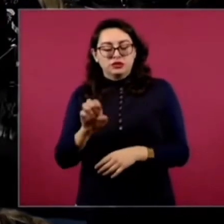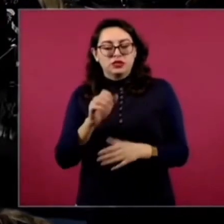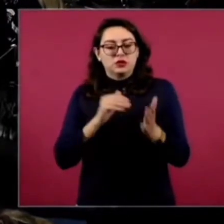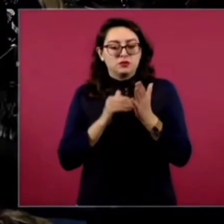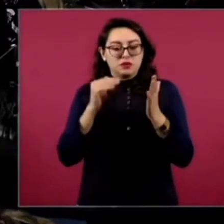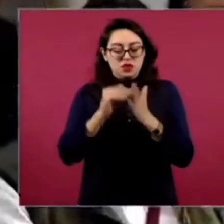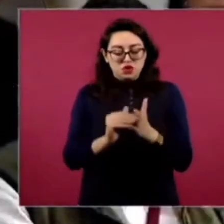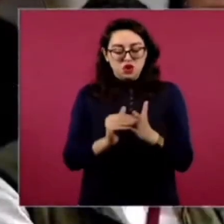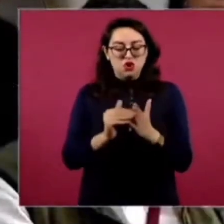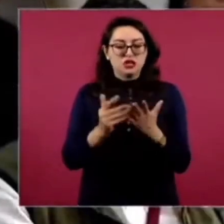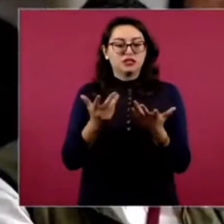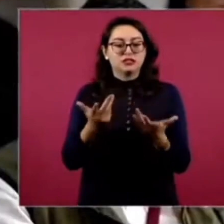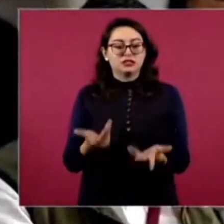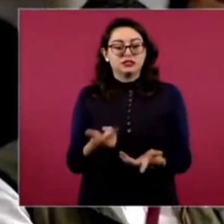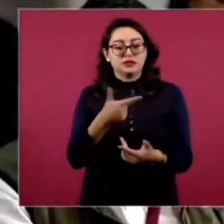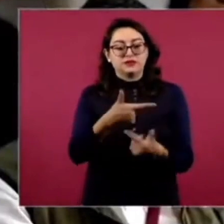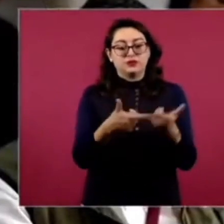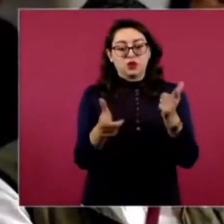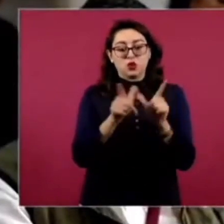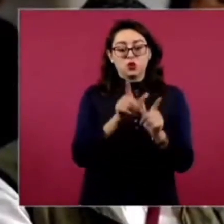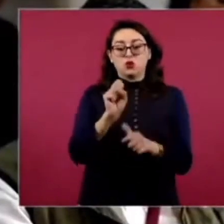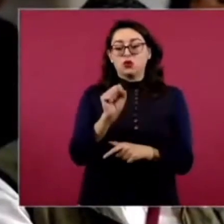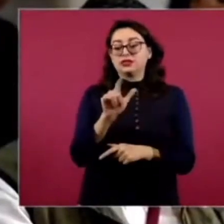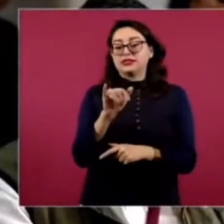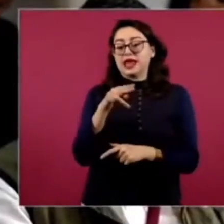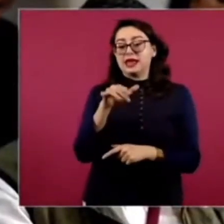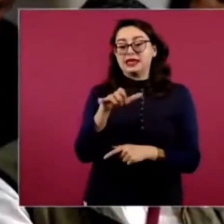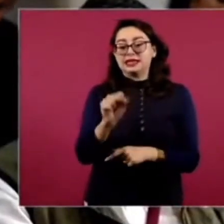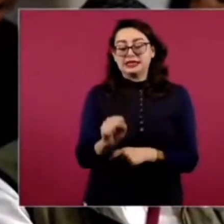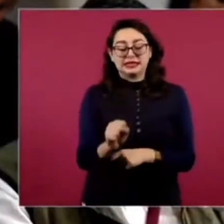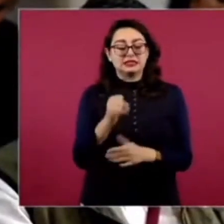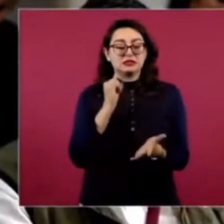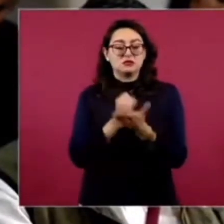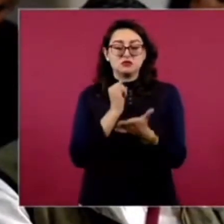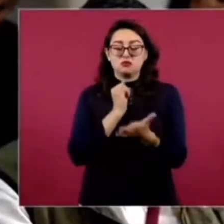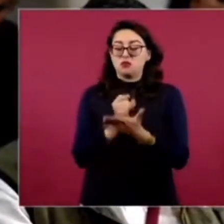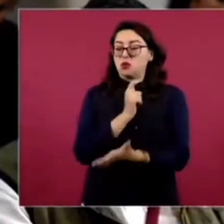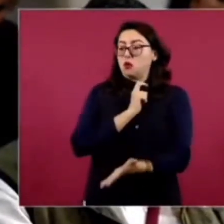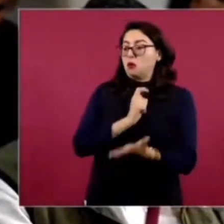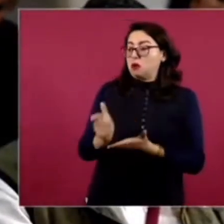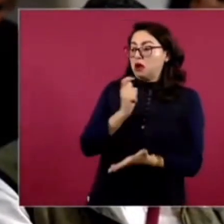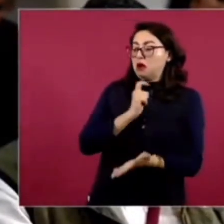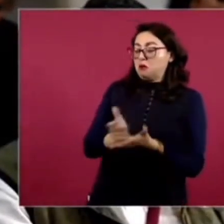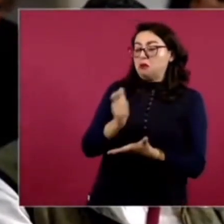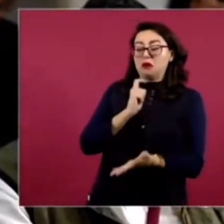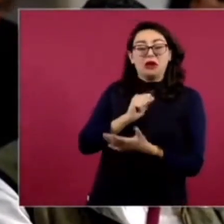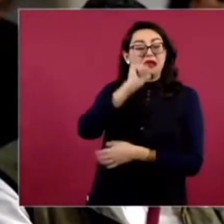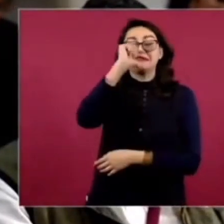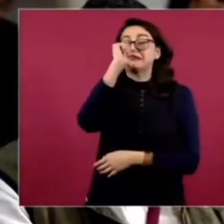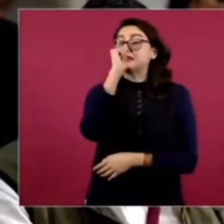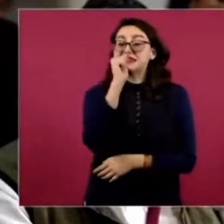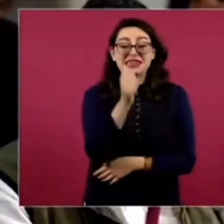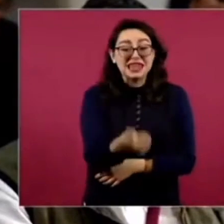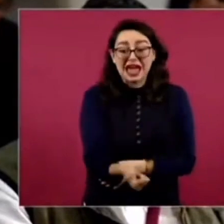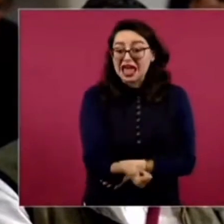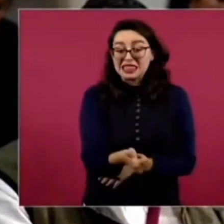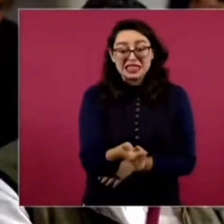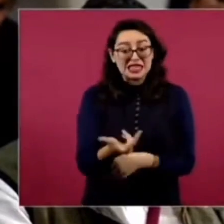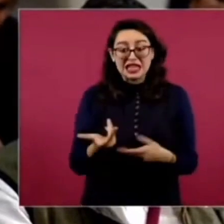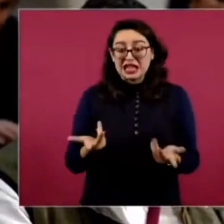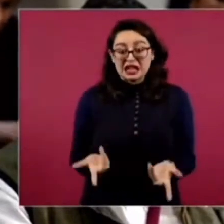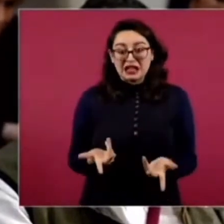por ISR del Grupo Salinas, que ya sabemos que Salinas Pliego, cada vez que preguntamos aquí, presidente, enloquece,